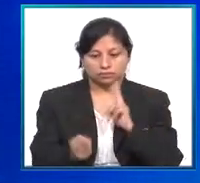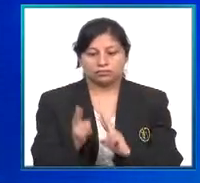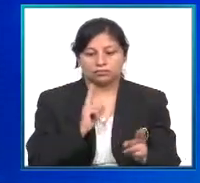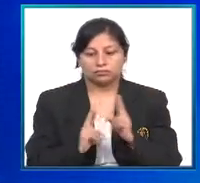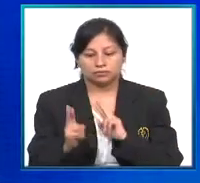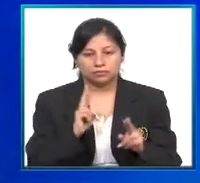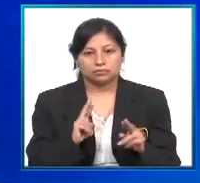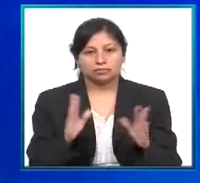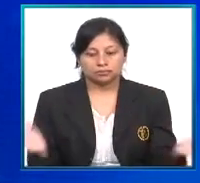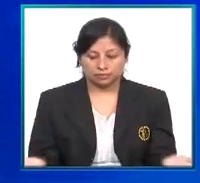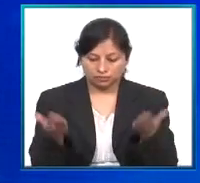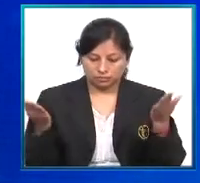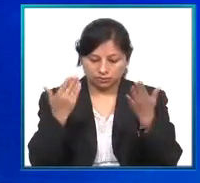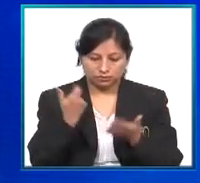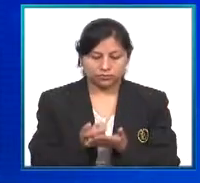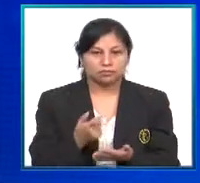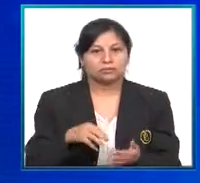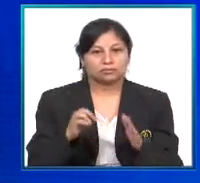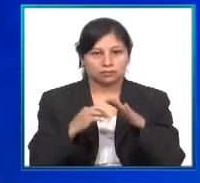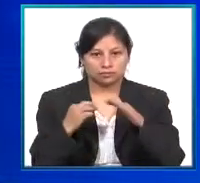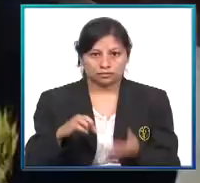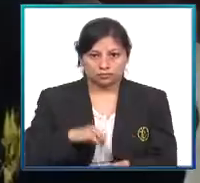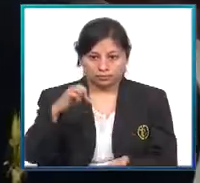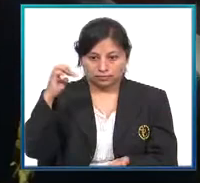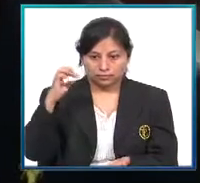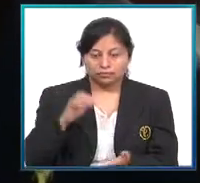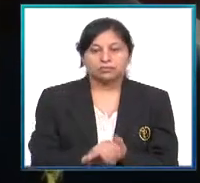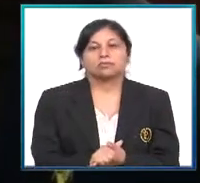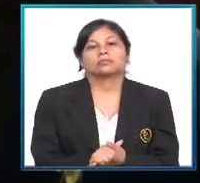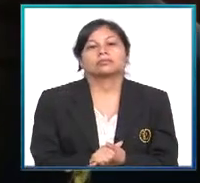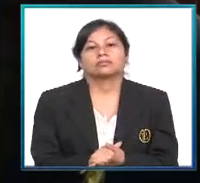relacionados a la reactivación económica en el país.